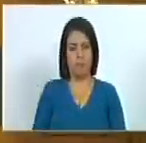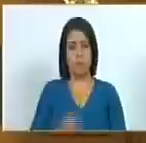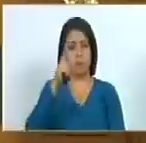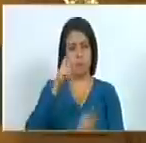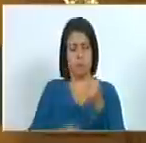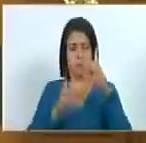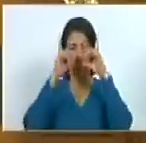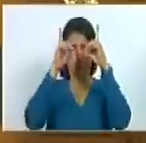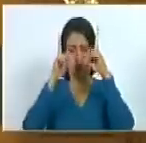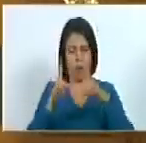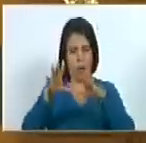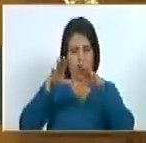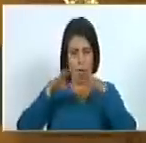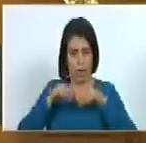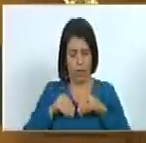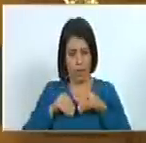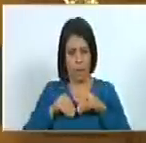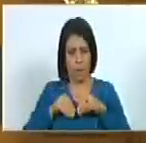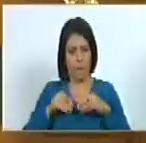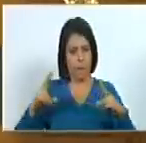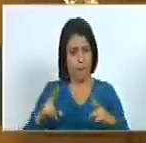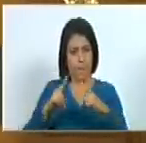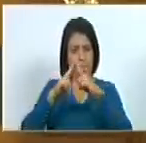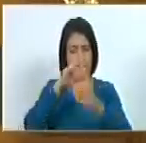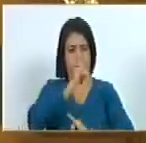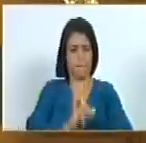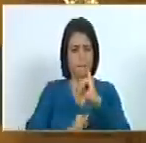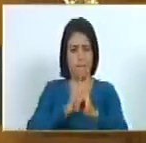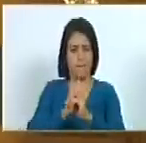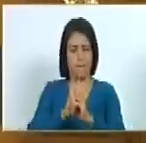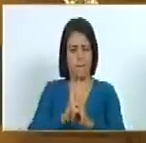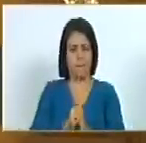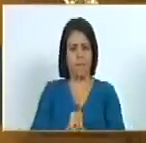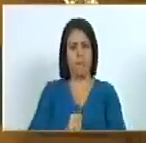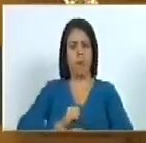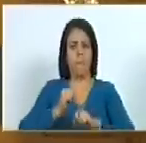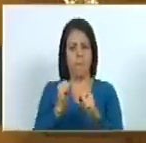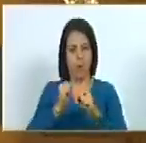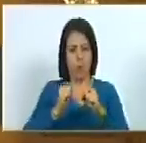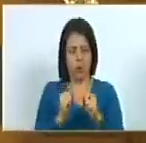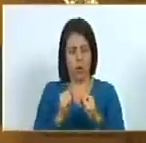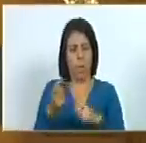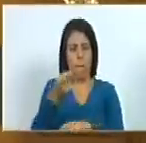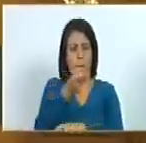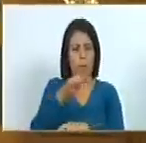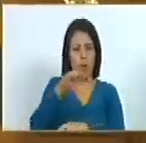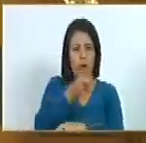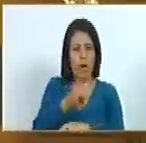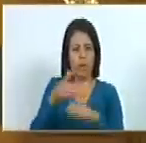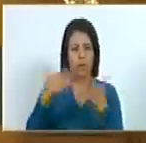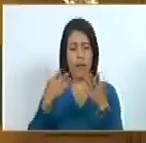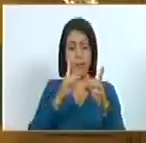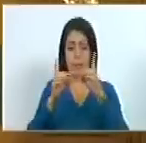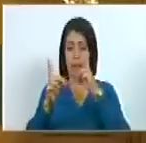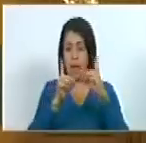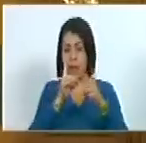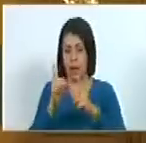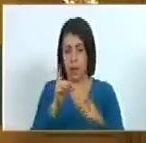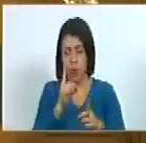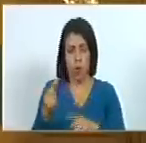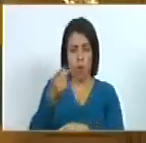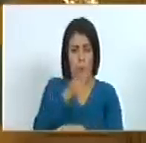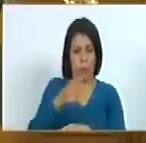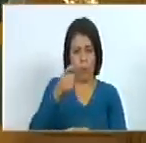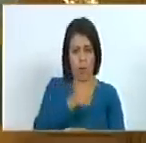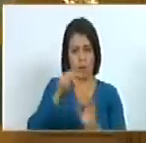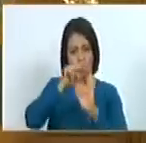últimas decisiones adoptadas en un encuentro internacional en Bogotá, en búsqueda del diálogo, en